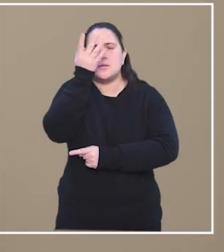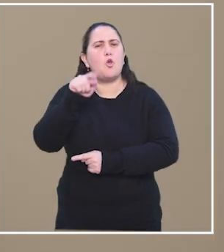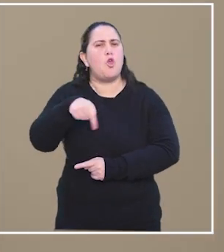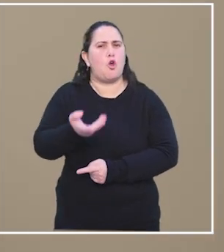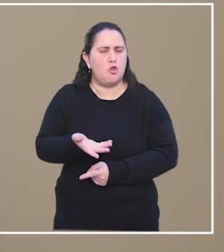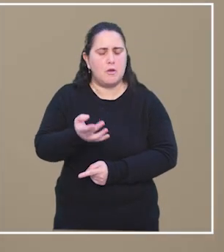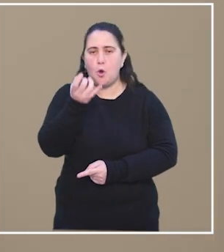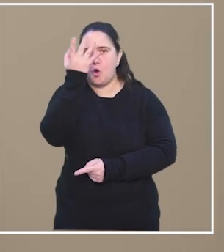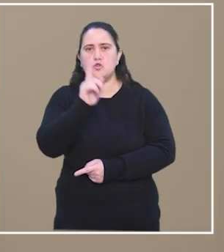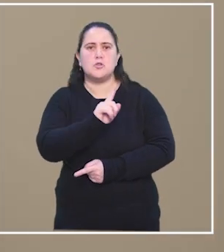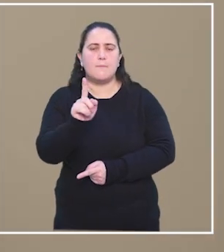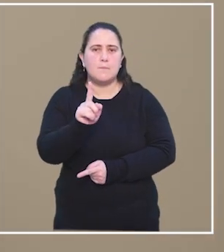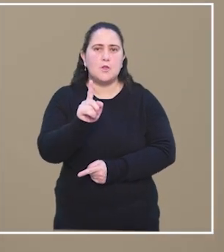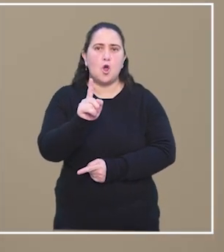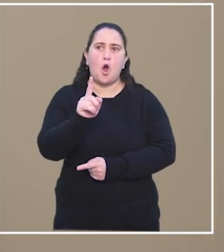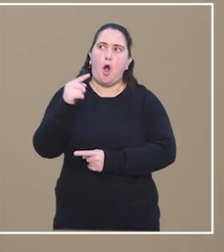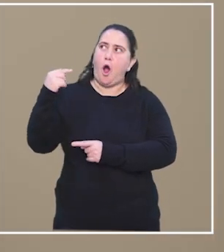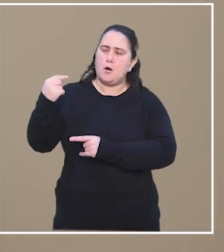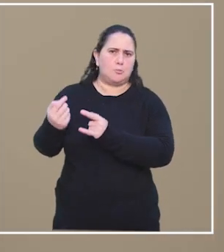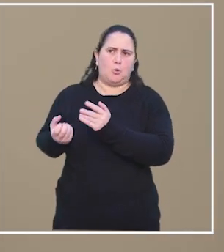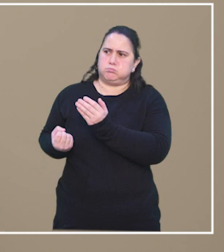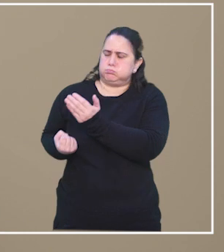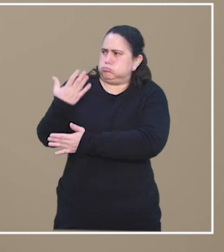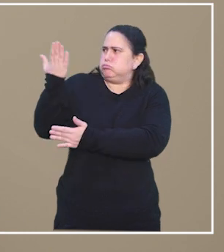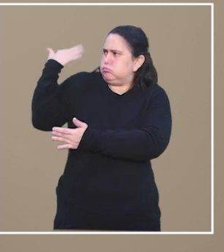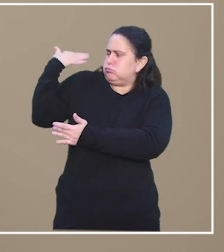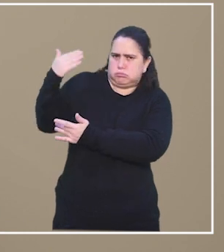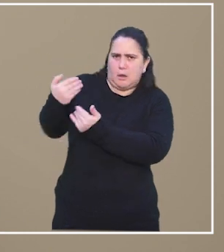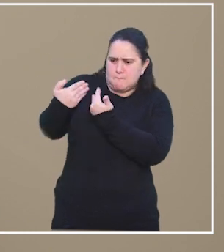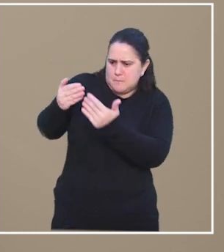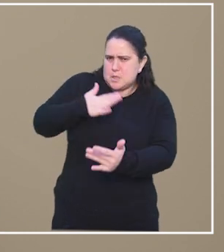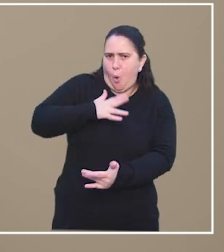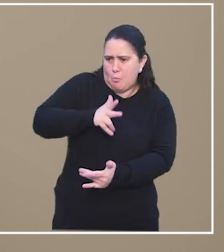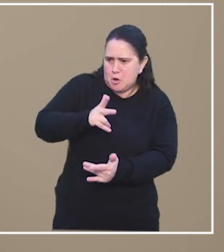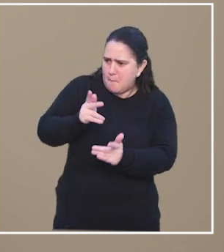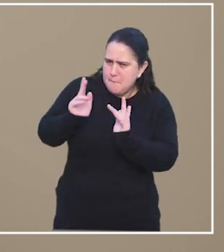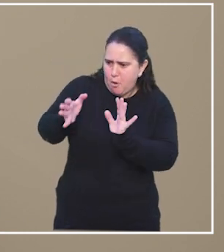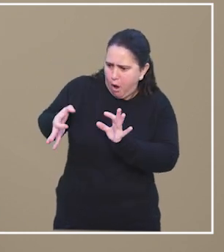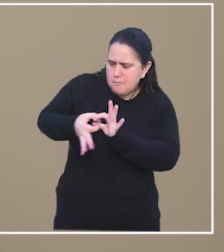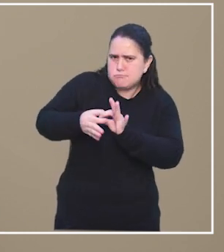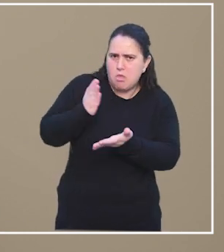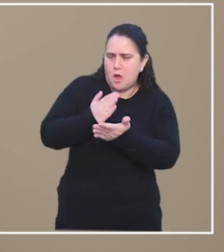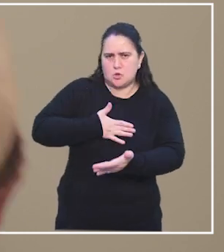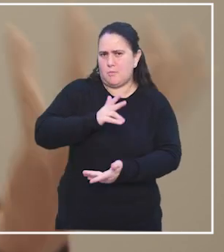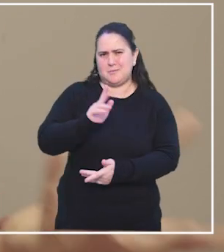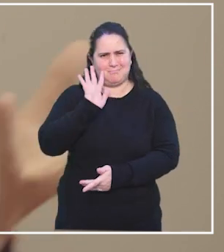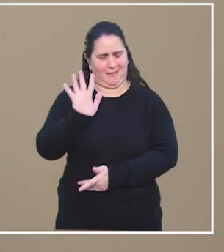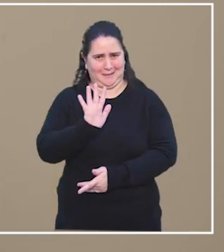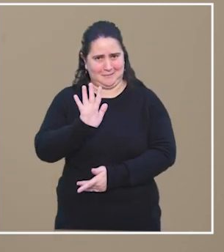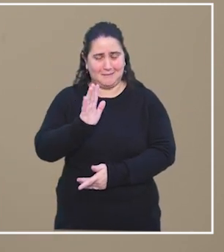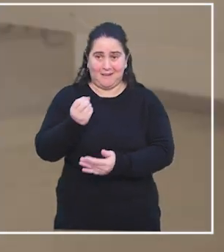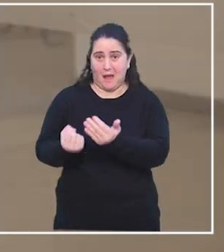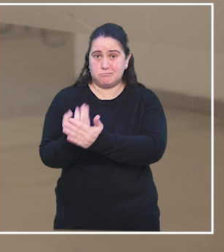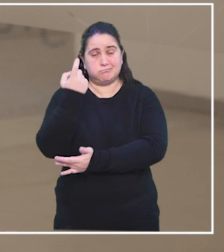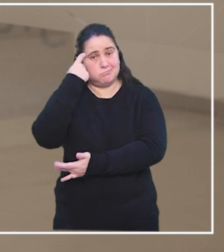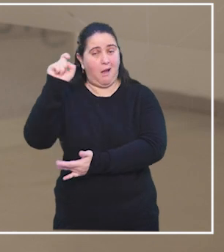No es un concepto eterno, ¿no? Que nació junto con la humanidad, ni muchísimo menos, sino que es un invento, ¿no? Un